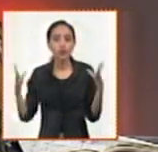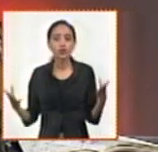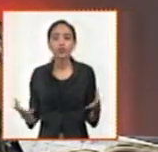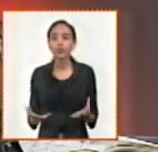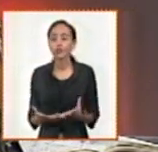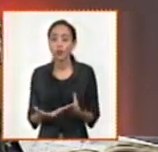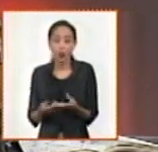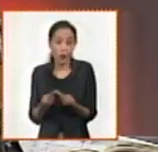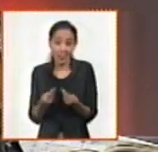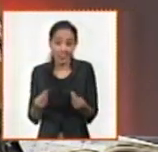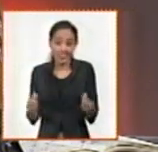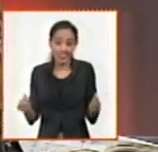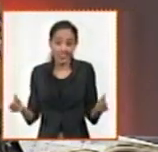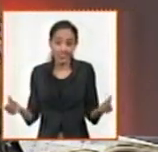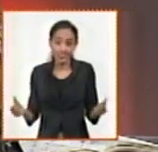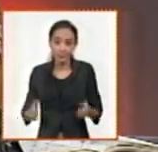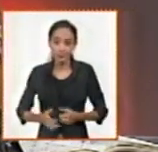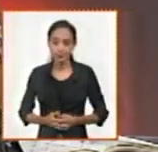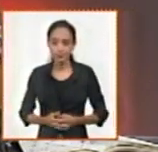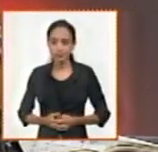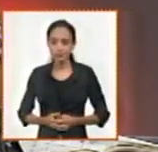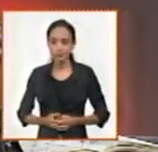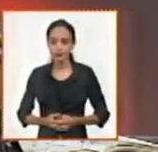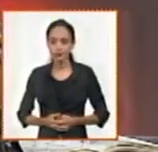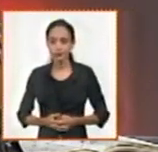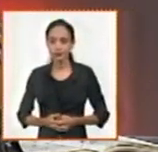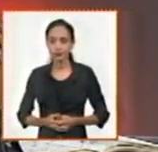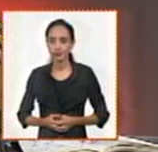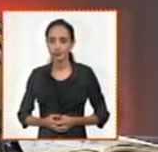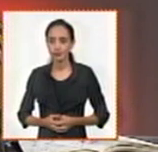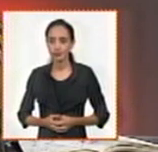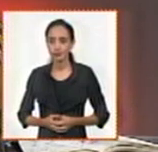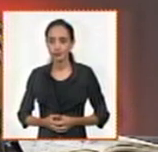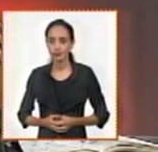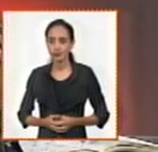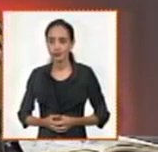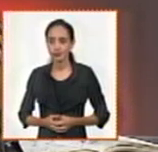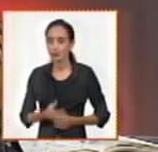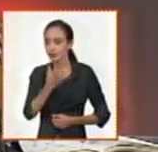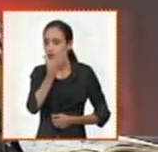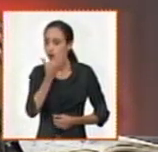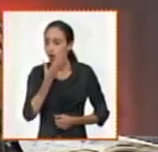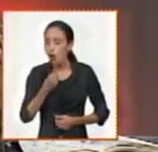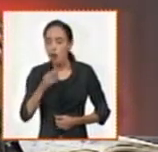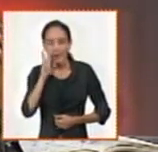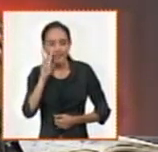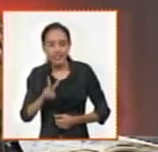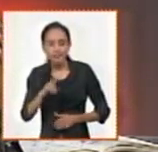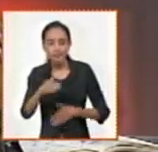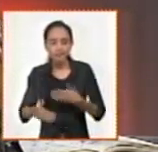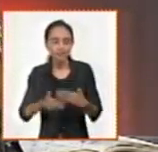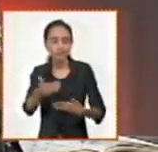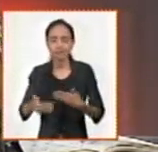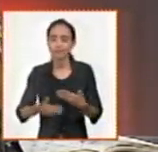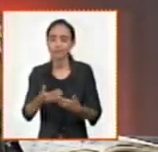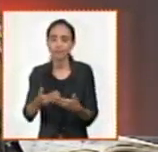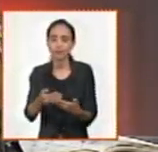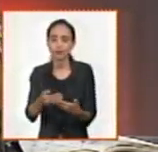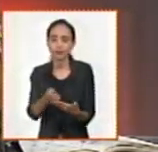riqueza. Entonces, para una juventud que está viendo ese nivel de crisis